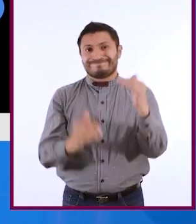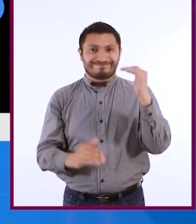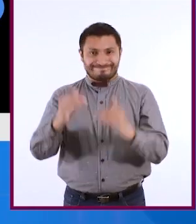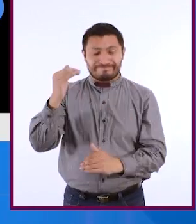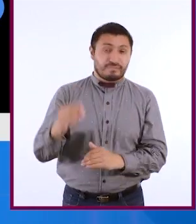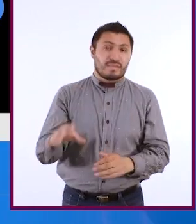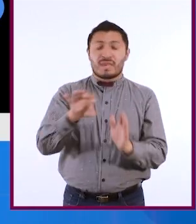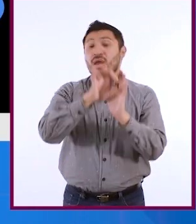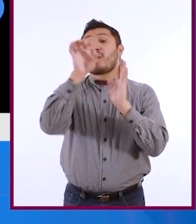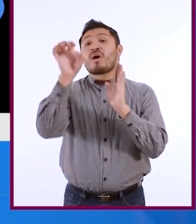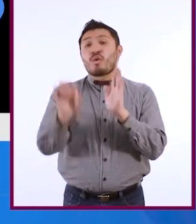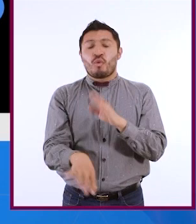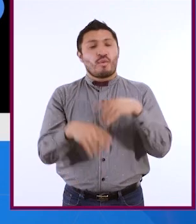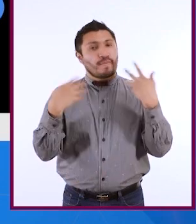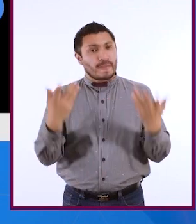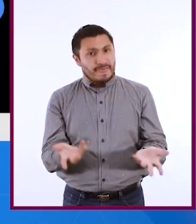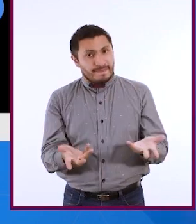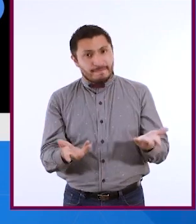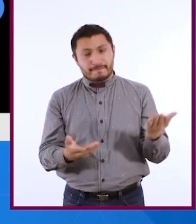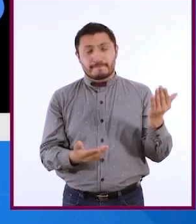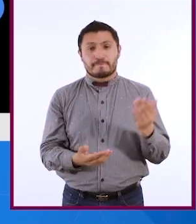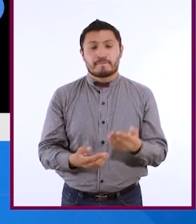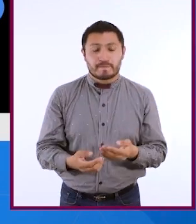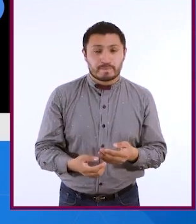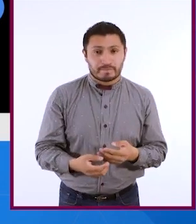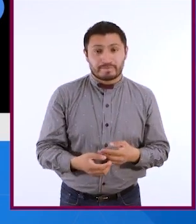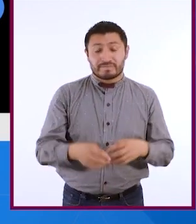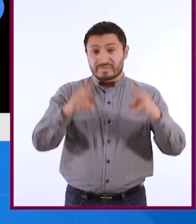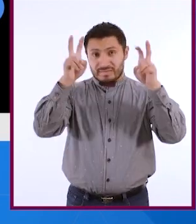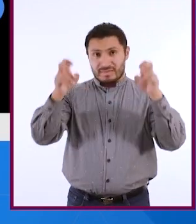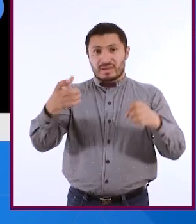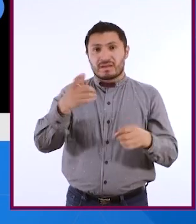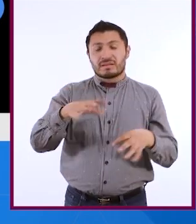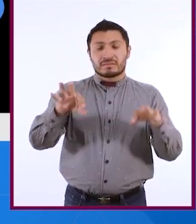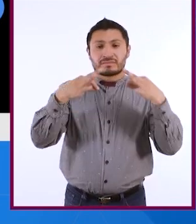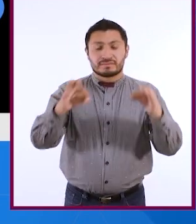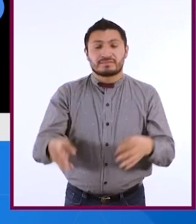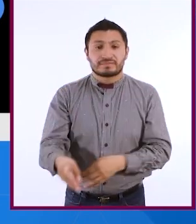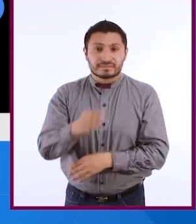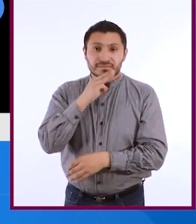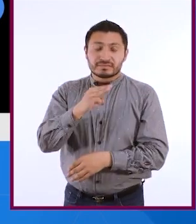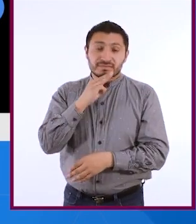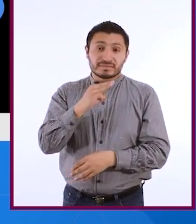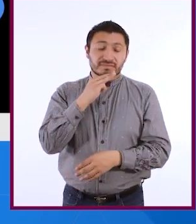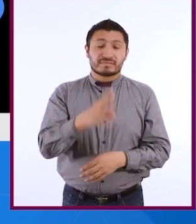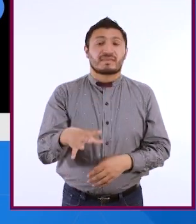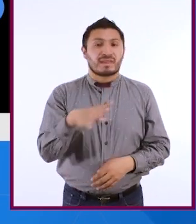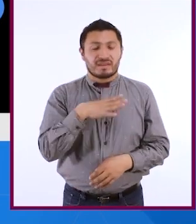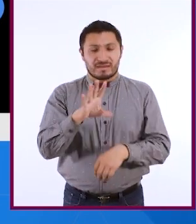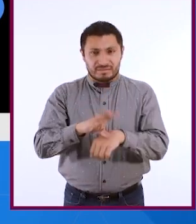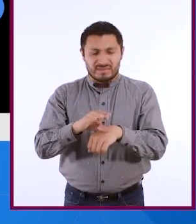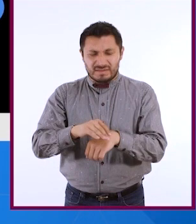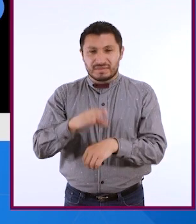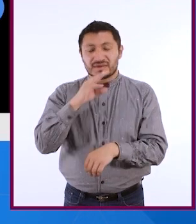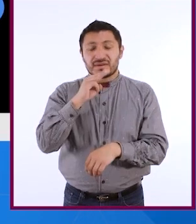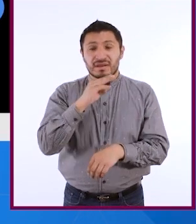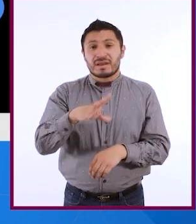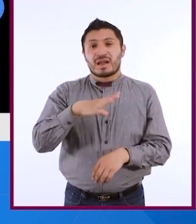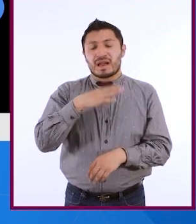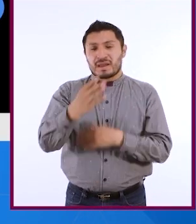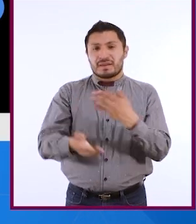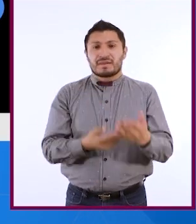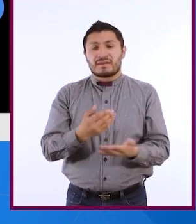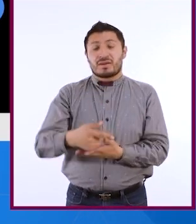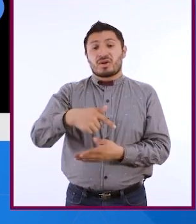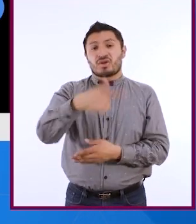Y por dar un ejemplo, simplemente, por ejemplo, en el tema de las licencias de maternidad, hay ciertos servicios que le dan a las